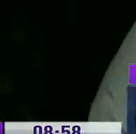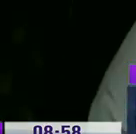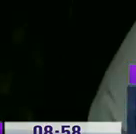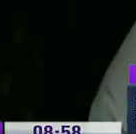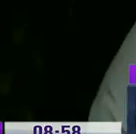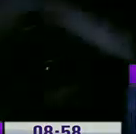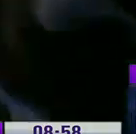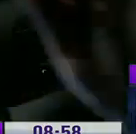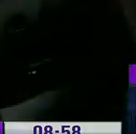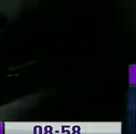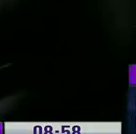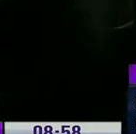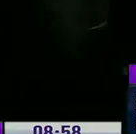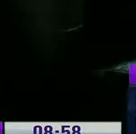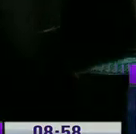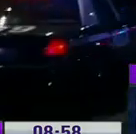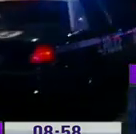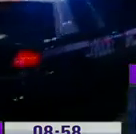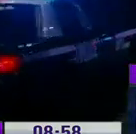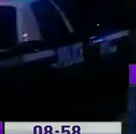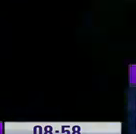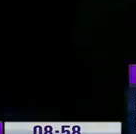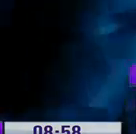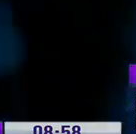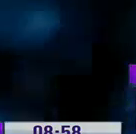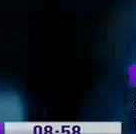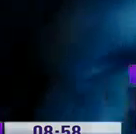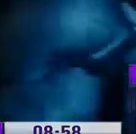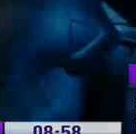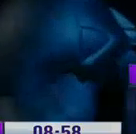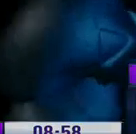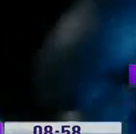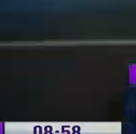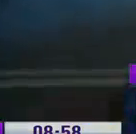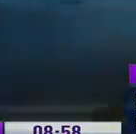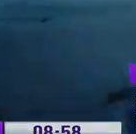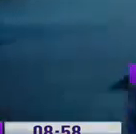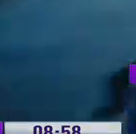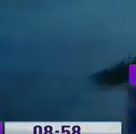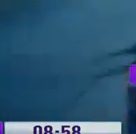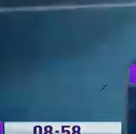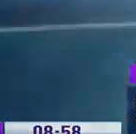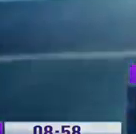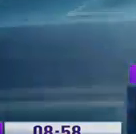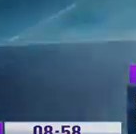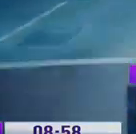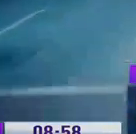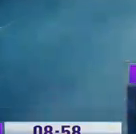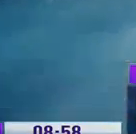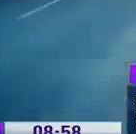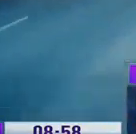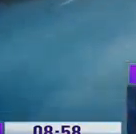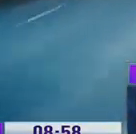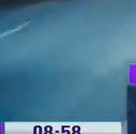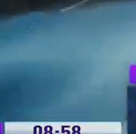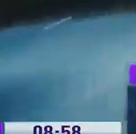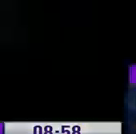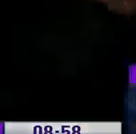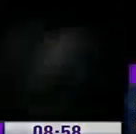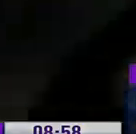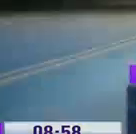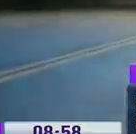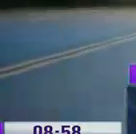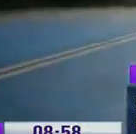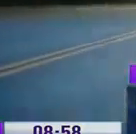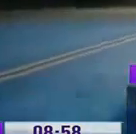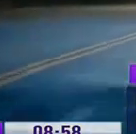se estrene en el 2021. Pero no es lo único que tiene que celebrar Bruce Wayne, pues este año su nombre será uno